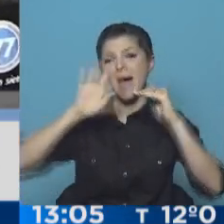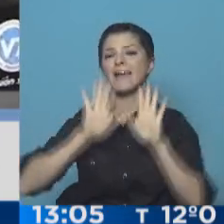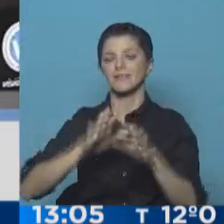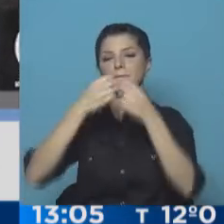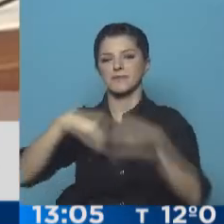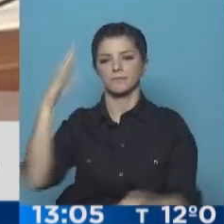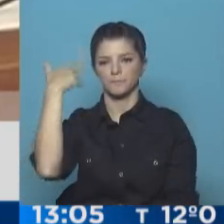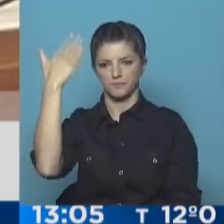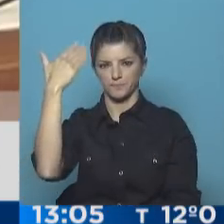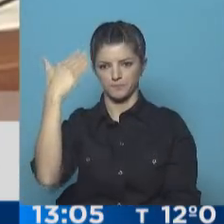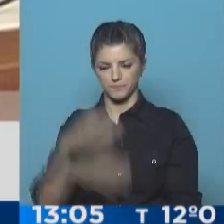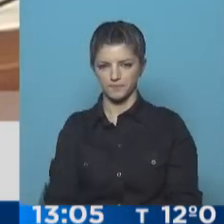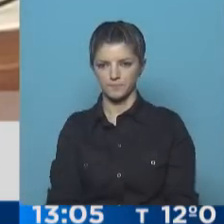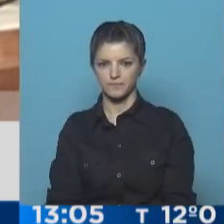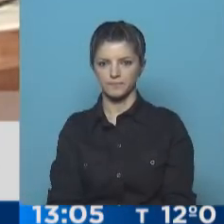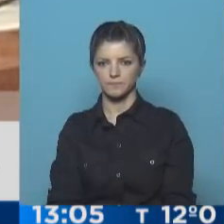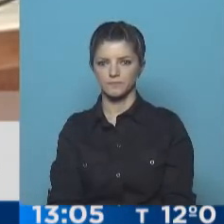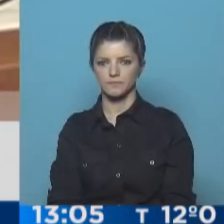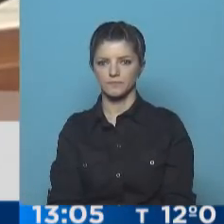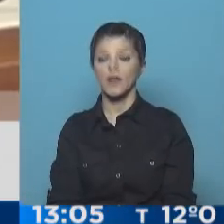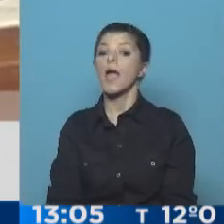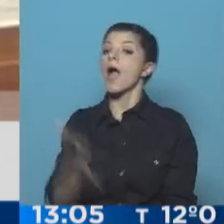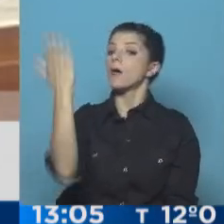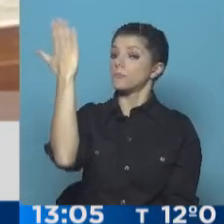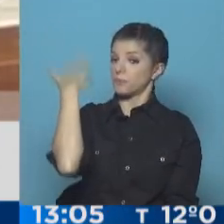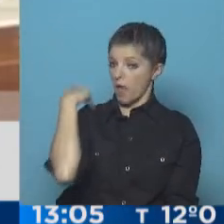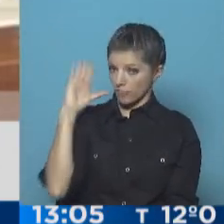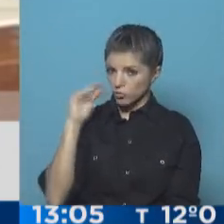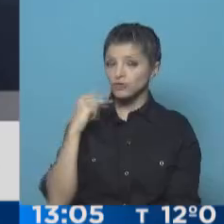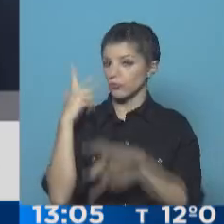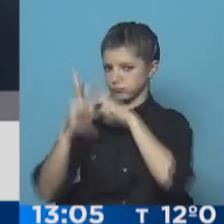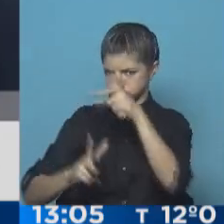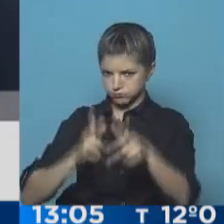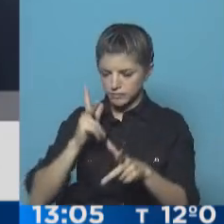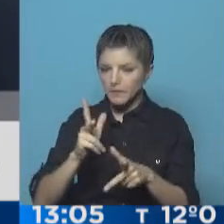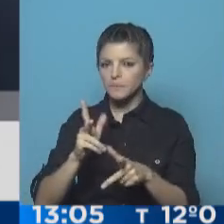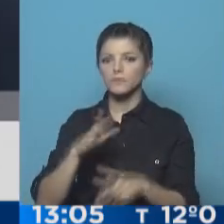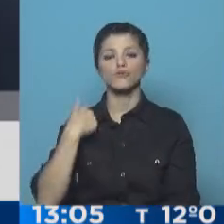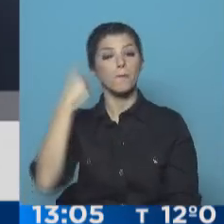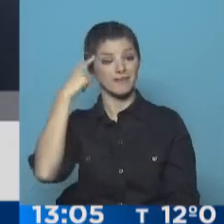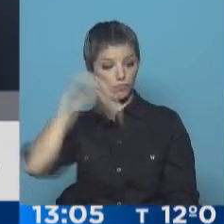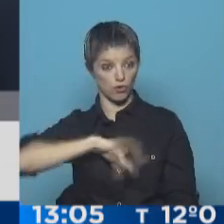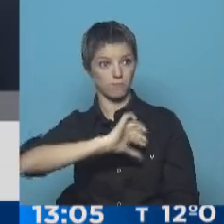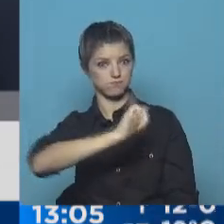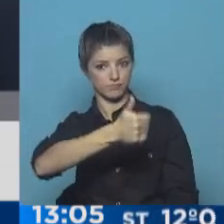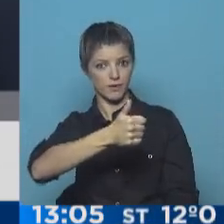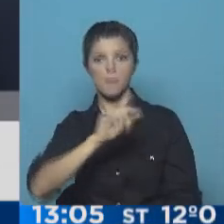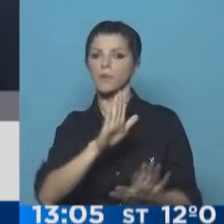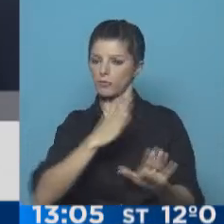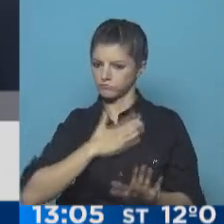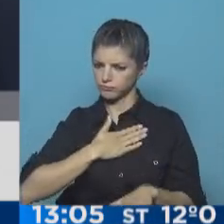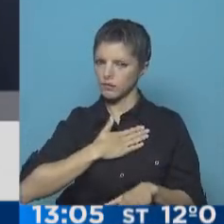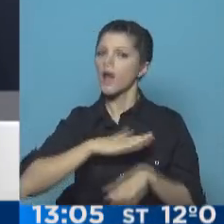que compartimos todo esto como lo dije anoche lo tomamos con Este triunfo con mucha humildad con mucha